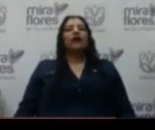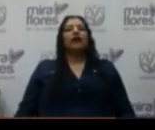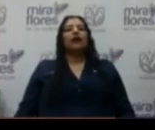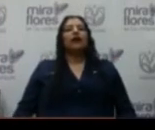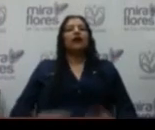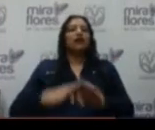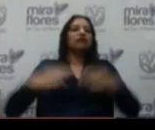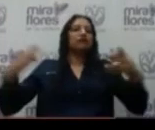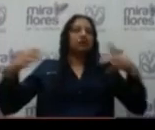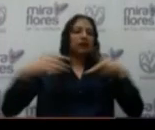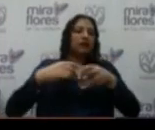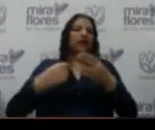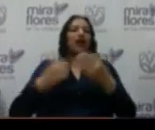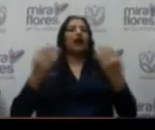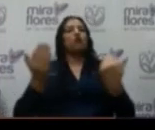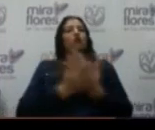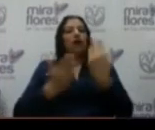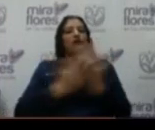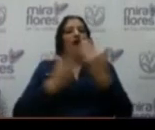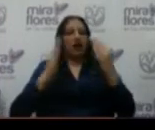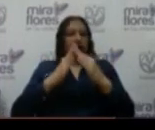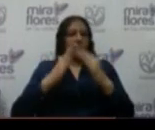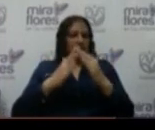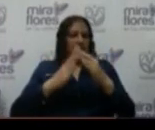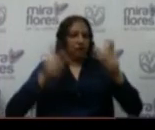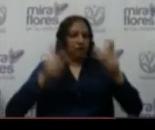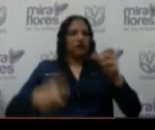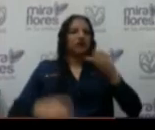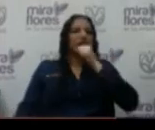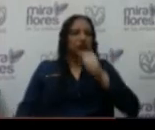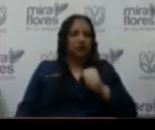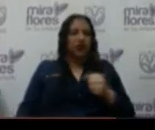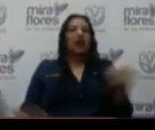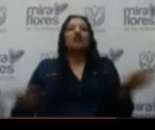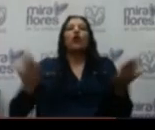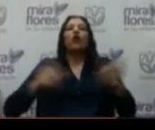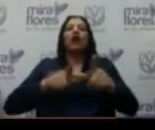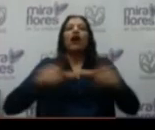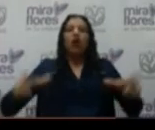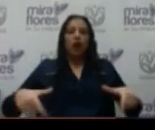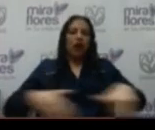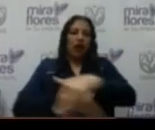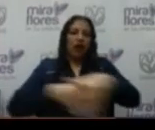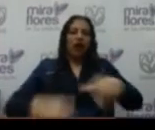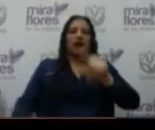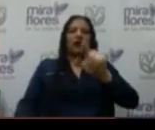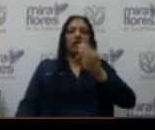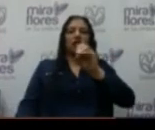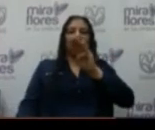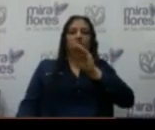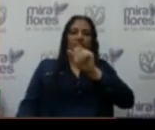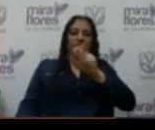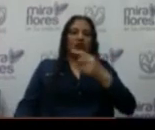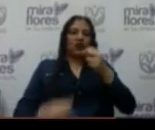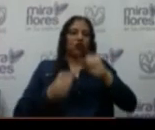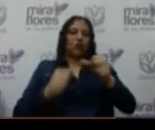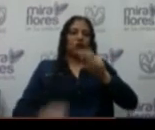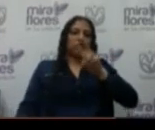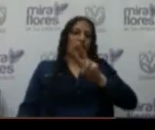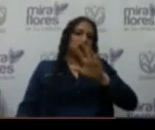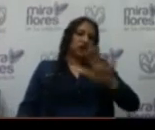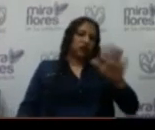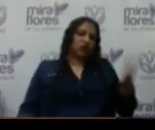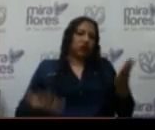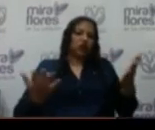nuestra nueva Casa de la Juventud Prolongada, que quedará ubicada en la calle Tobar 255, en el barrio de Santa